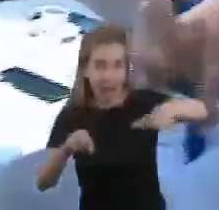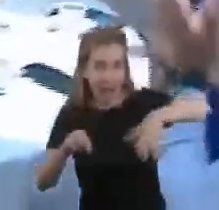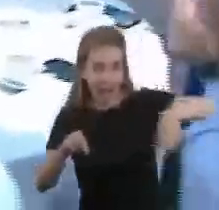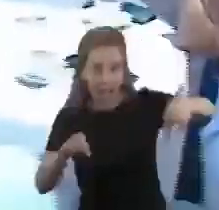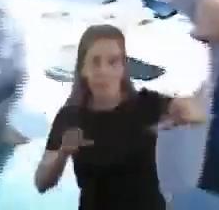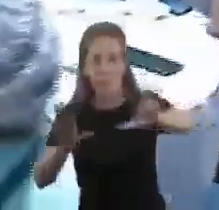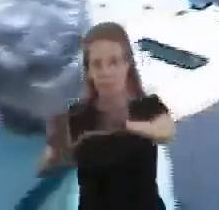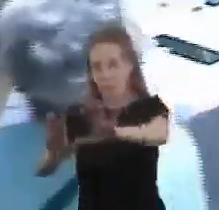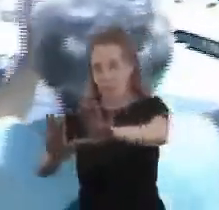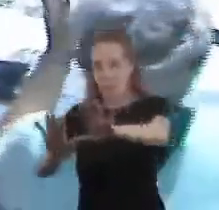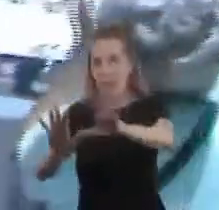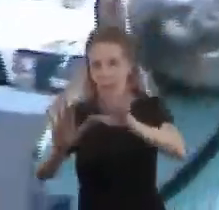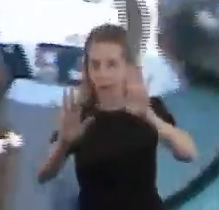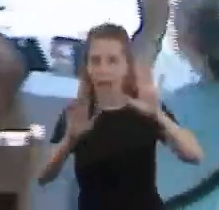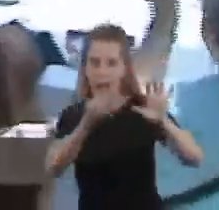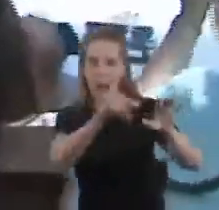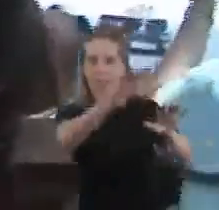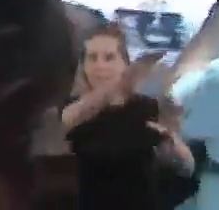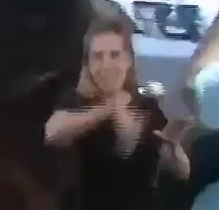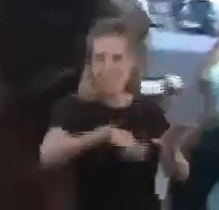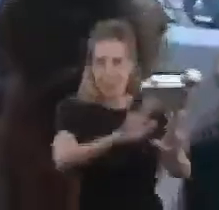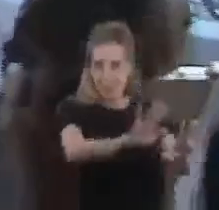Espera, ahora te llamamos.